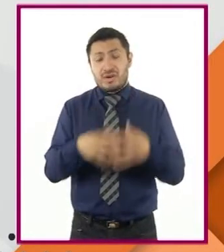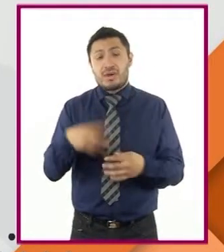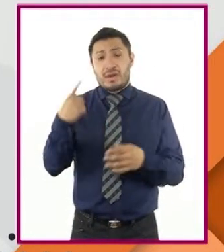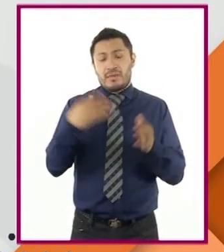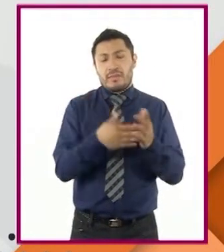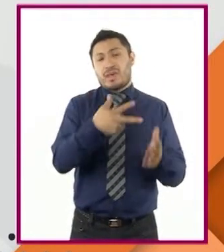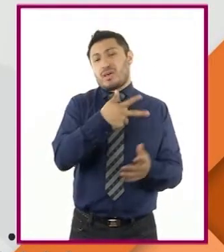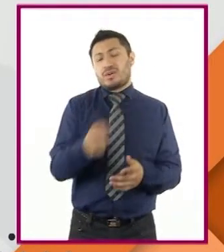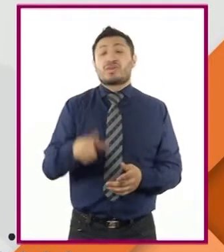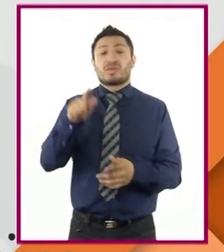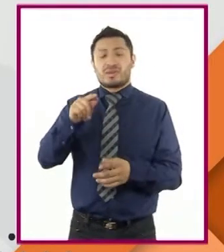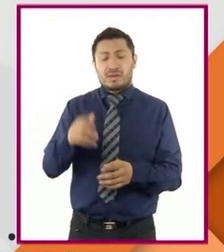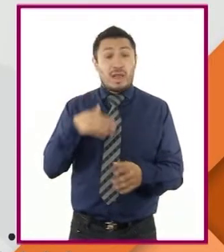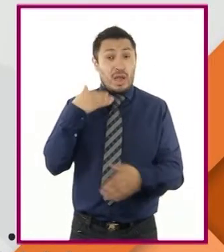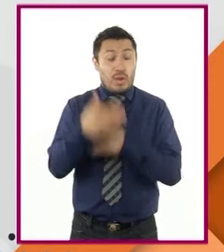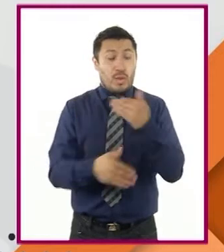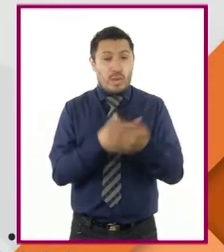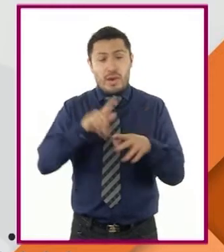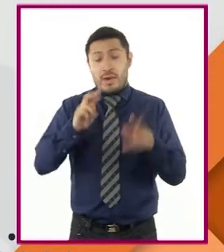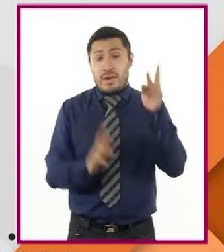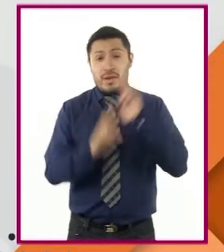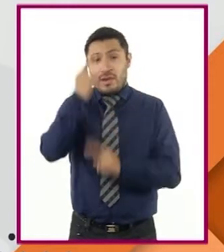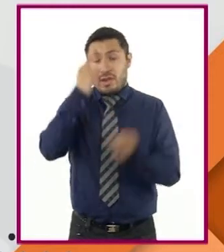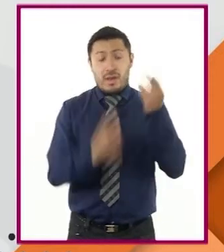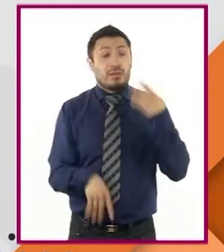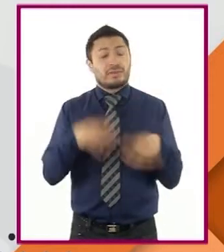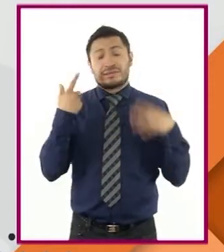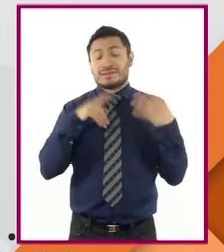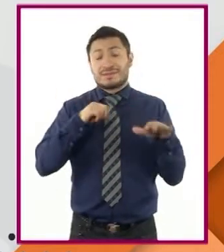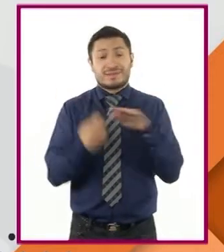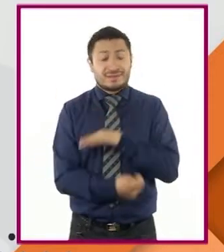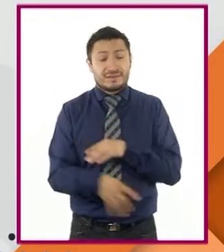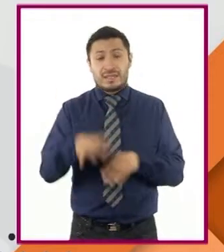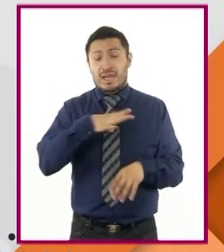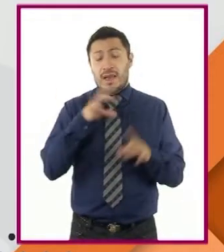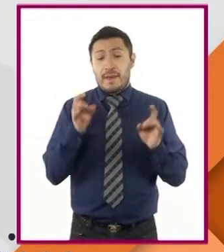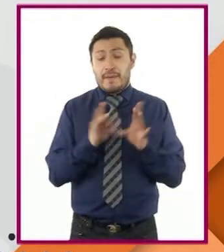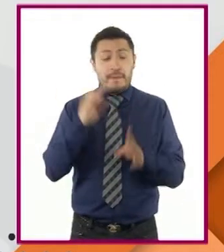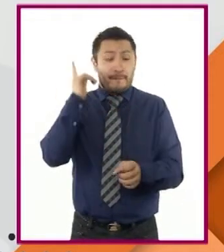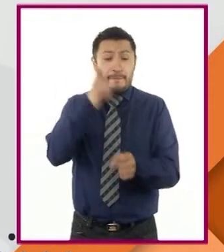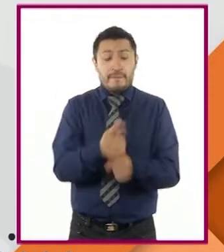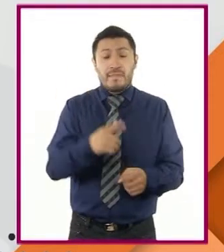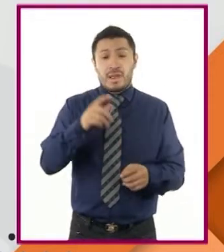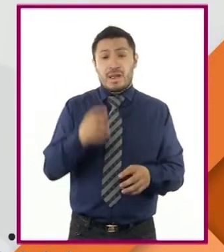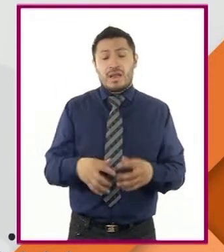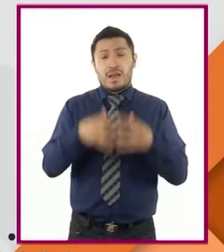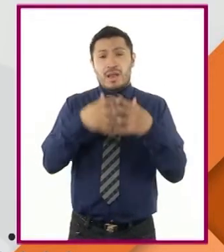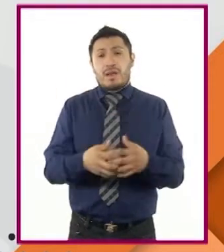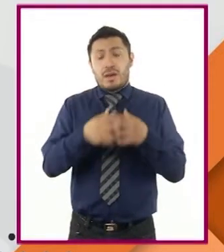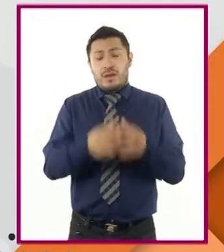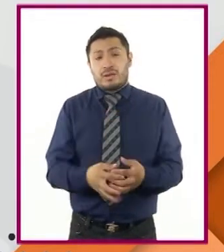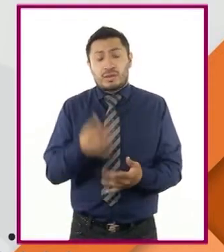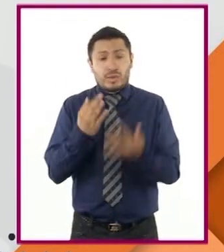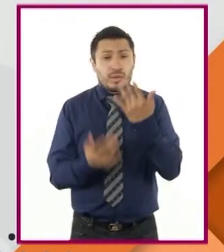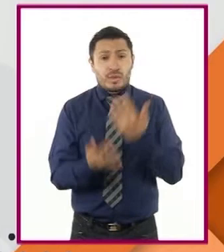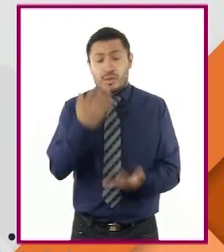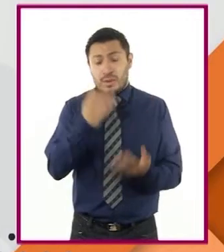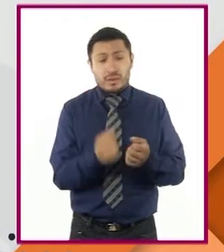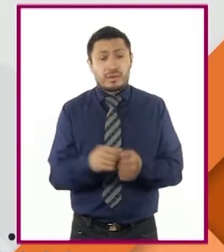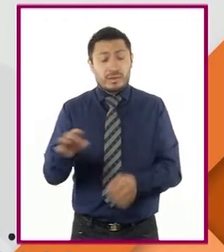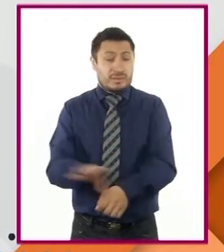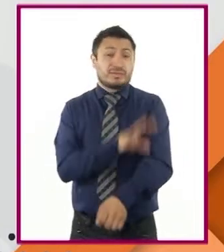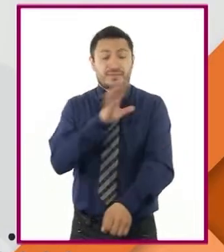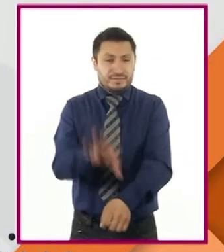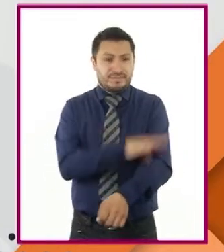hubo un avance revolucionario en la tecnología. Aparecieron las turbinas, el motor de combustión interna, la